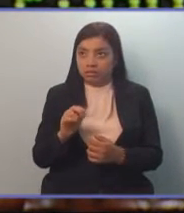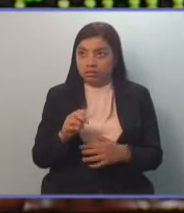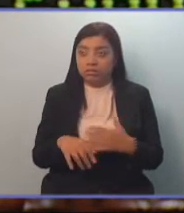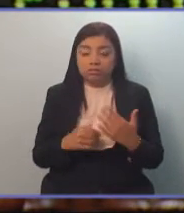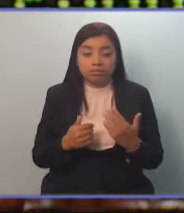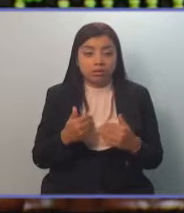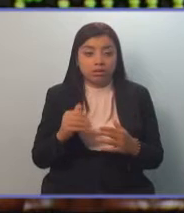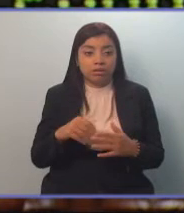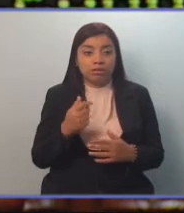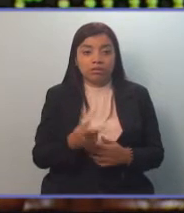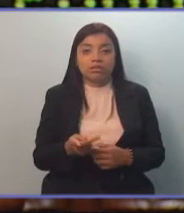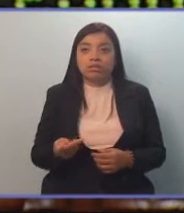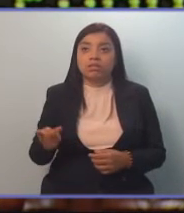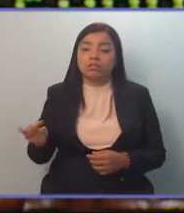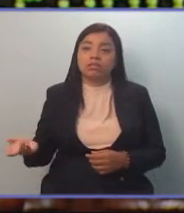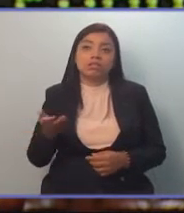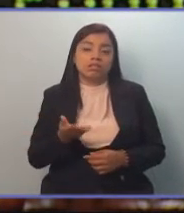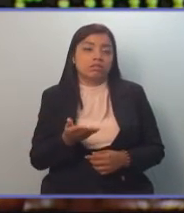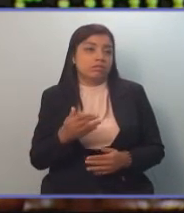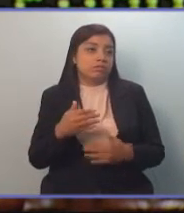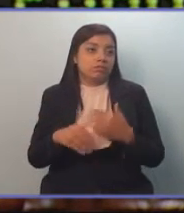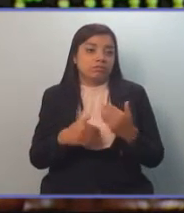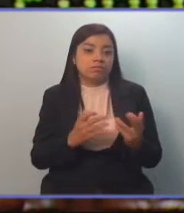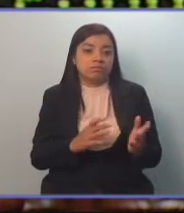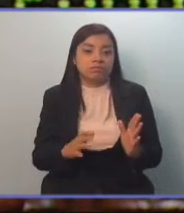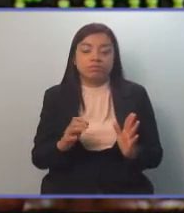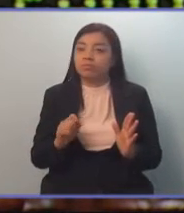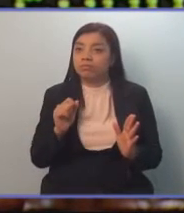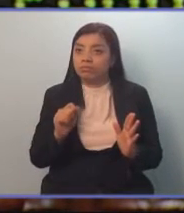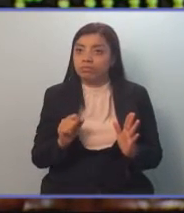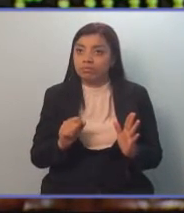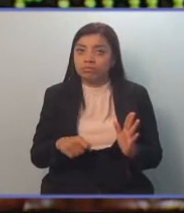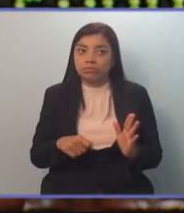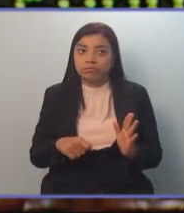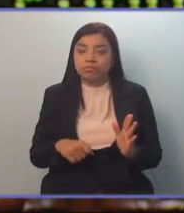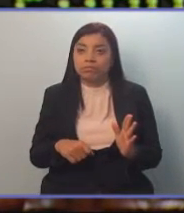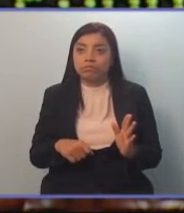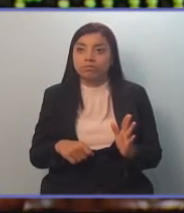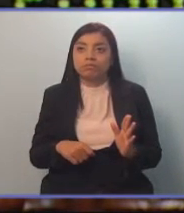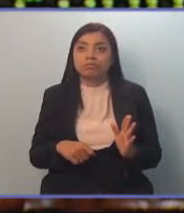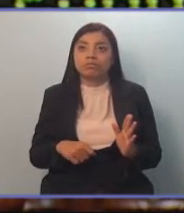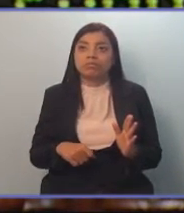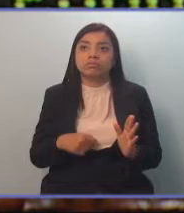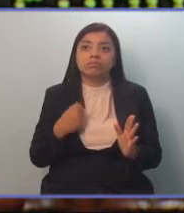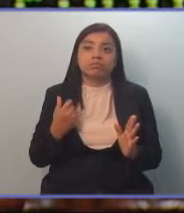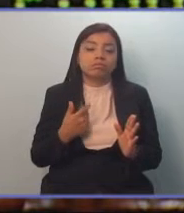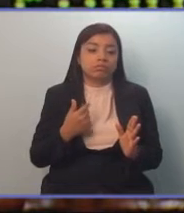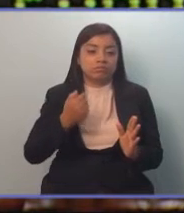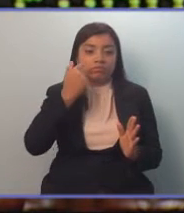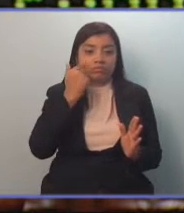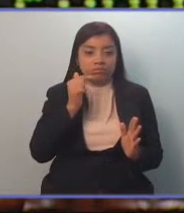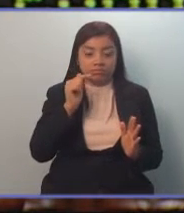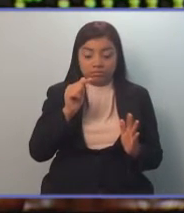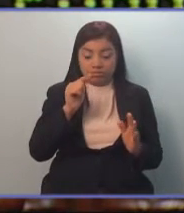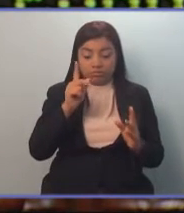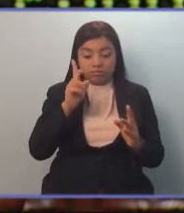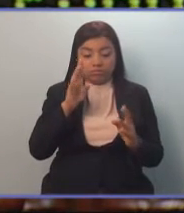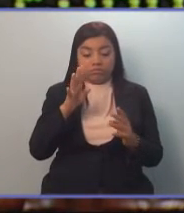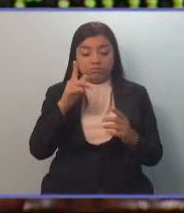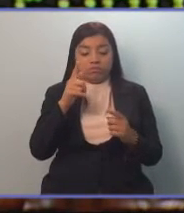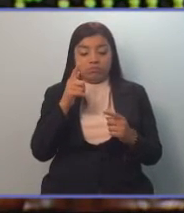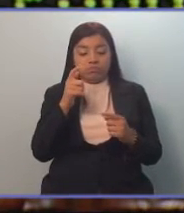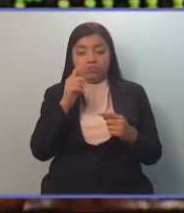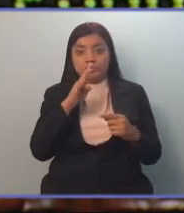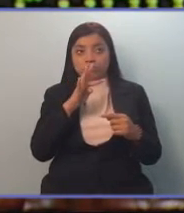transportar productos pirotécnicos y sustancias relativas a la pirotecnia que excedan los 4 salarios mínimos del sector comercio,